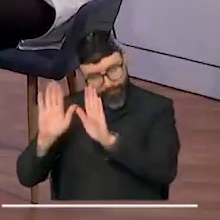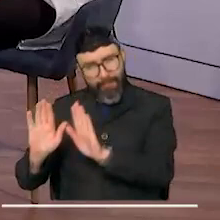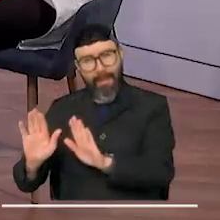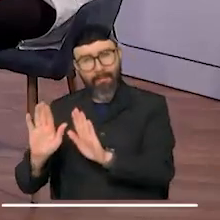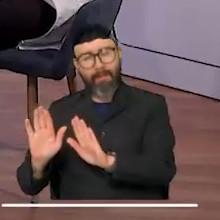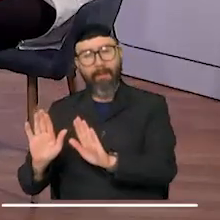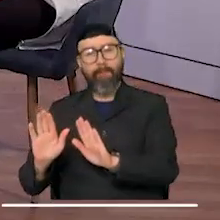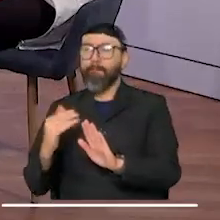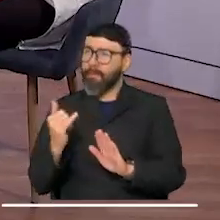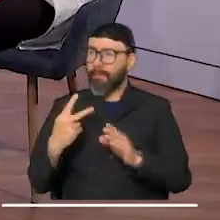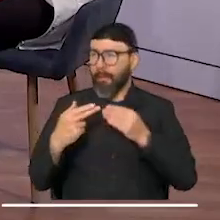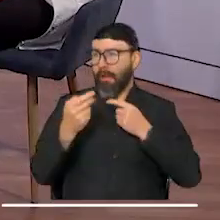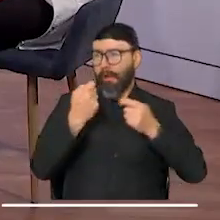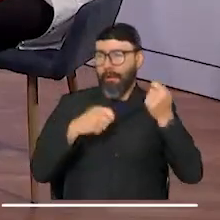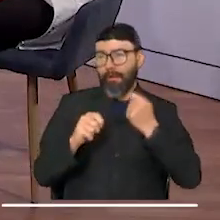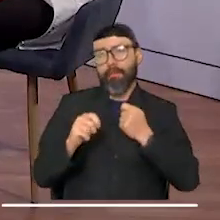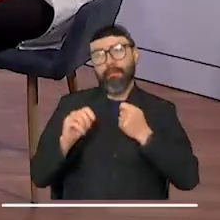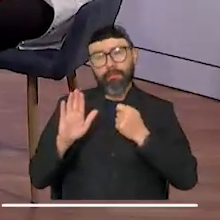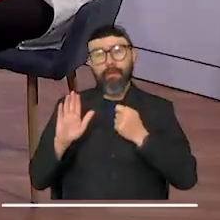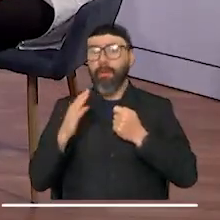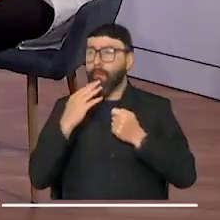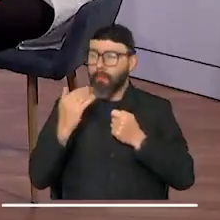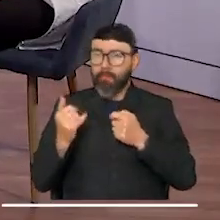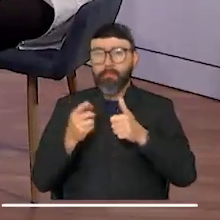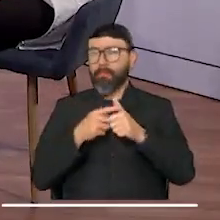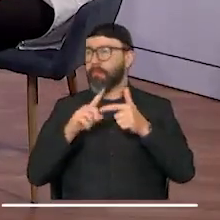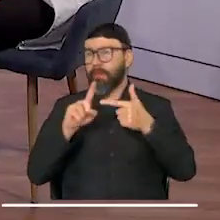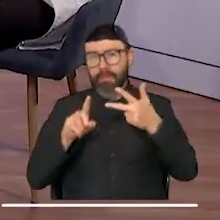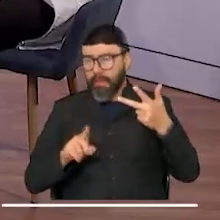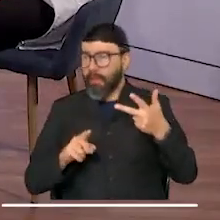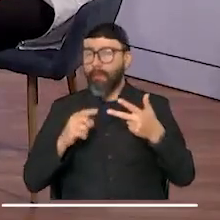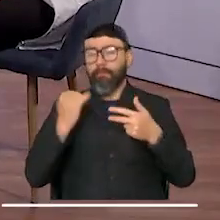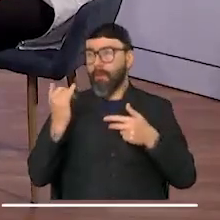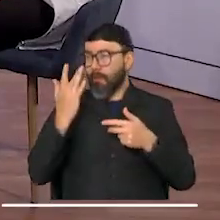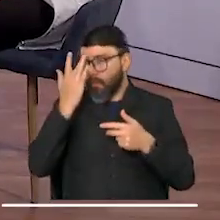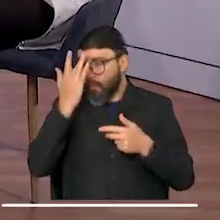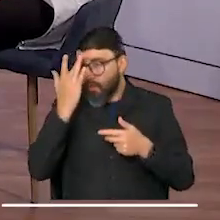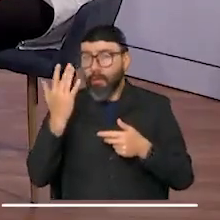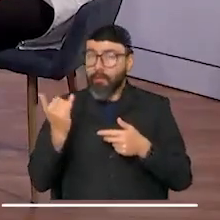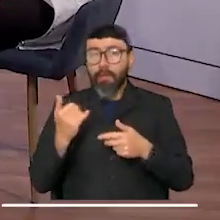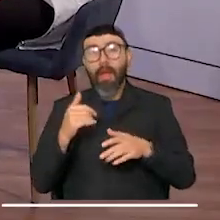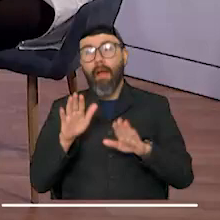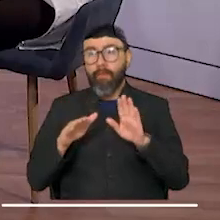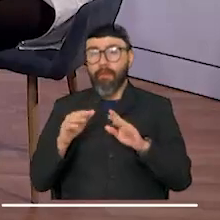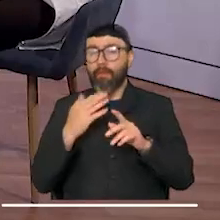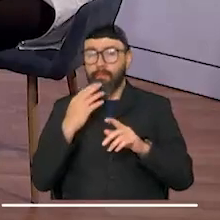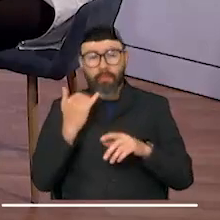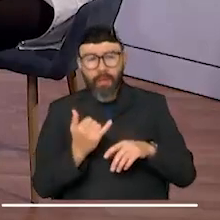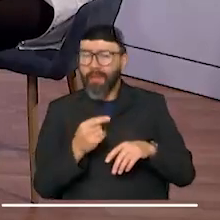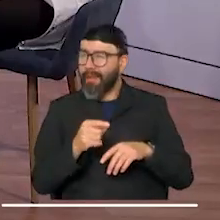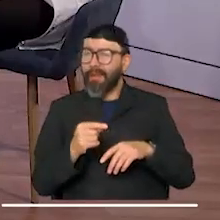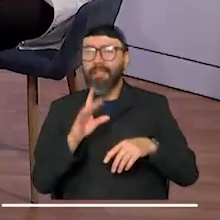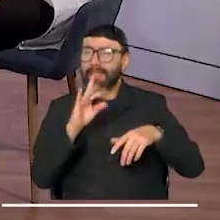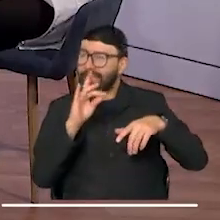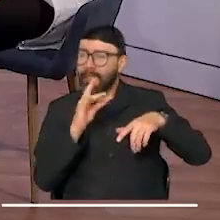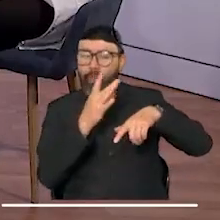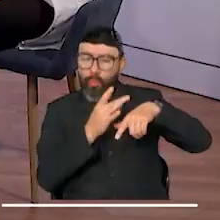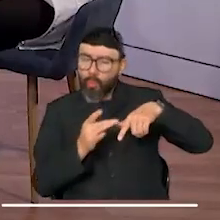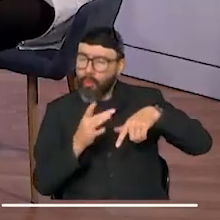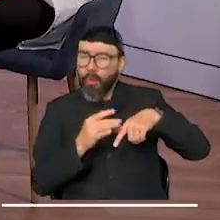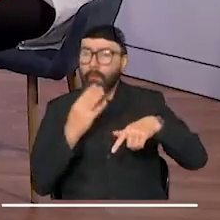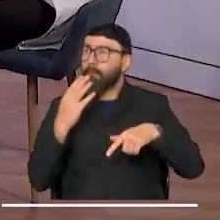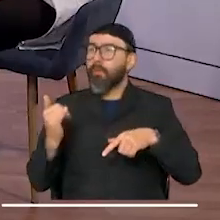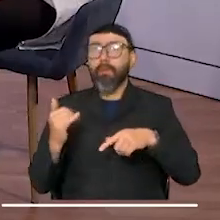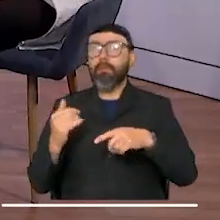ya masturbación decimos la palabra vagina muchas veces lubrificación ahora tú me llegas con el sexo